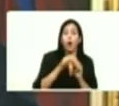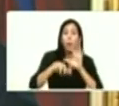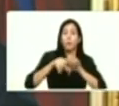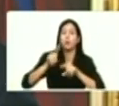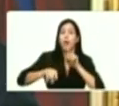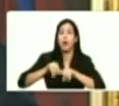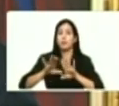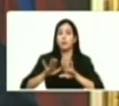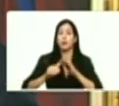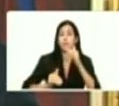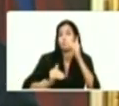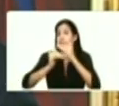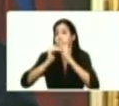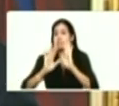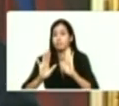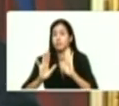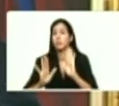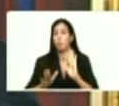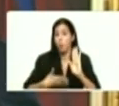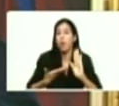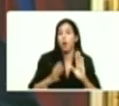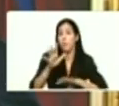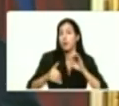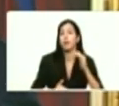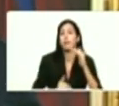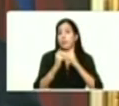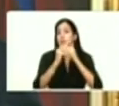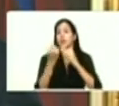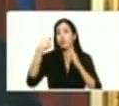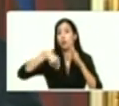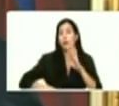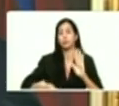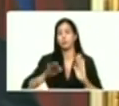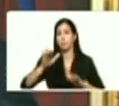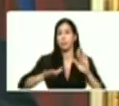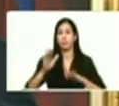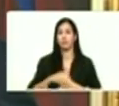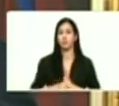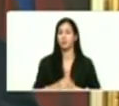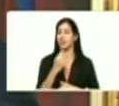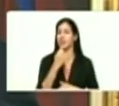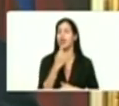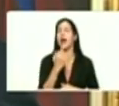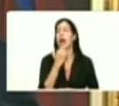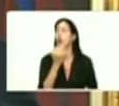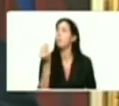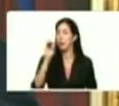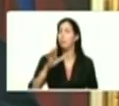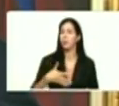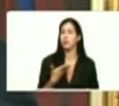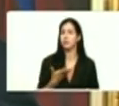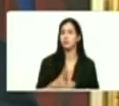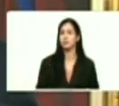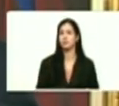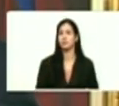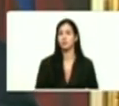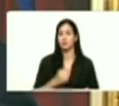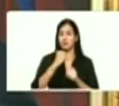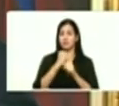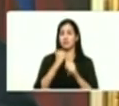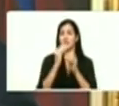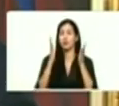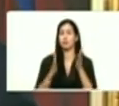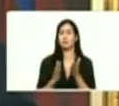hasta donde nos alcance la cobija yo diría un poquito más allá porque los trabajadores son